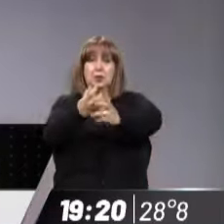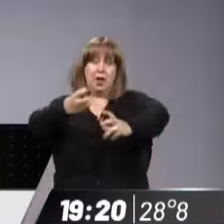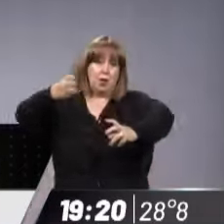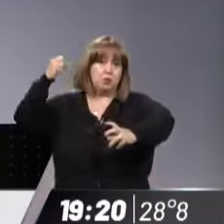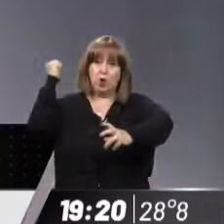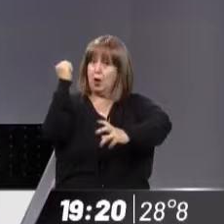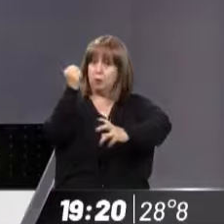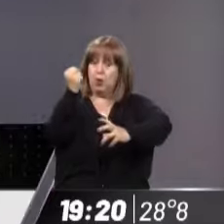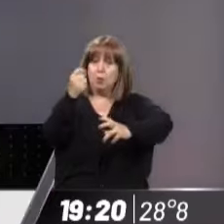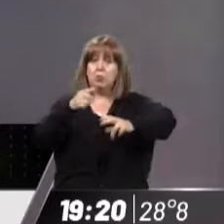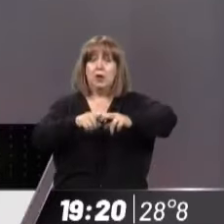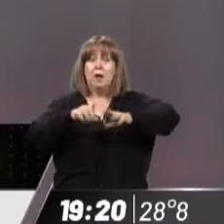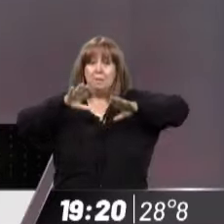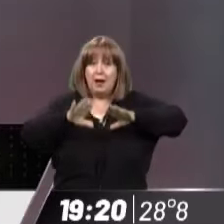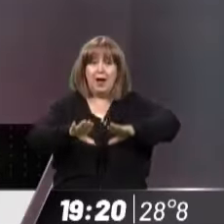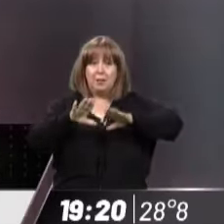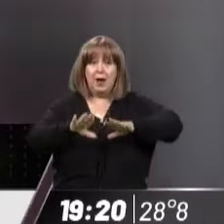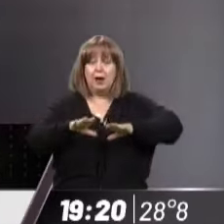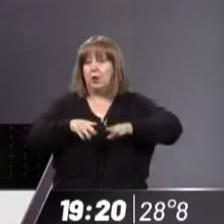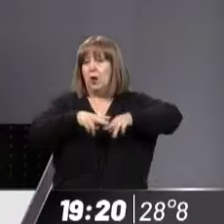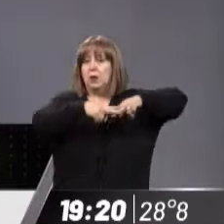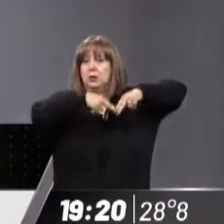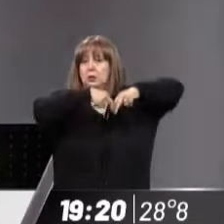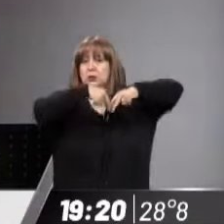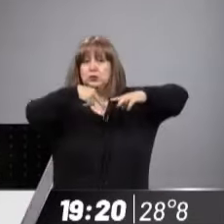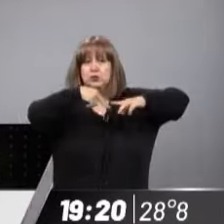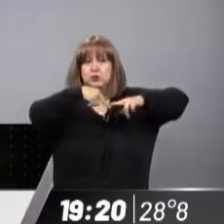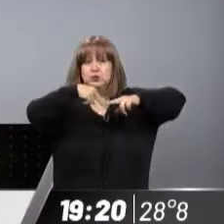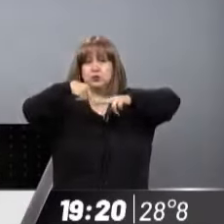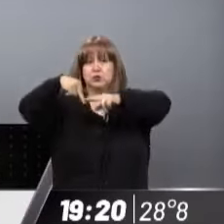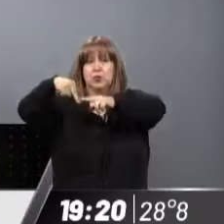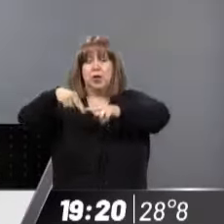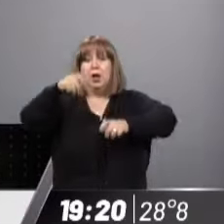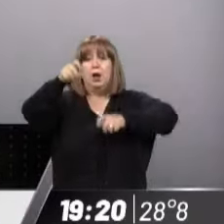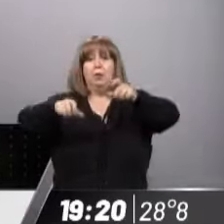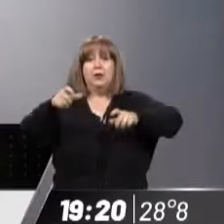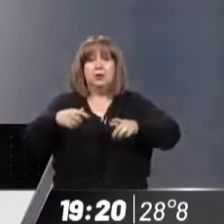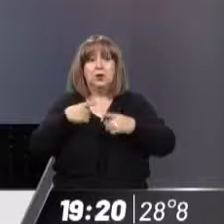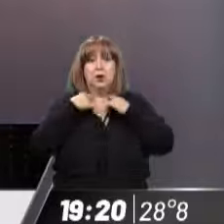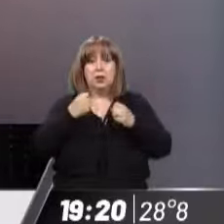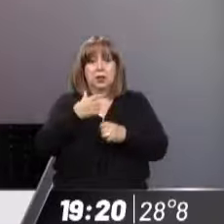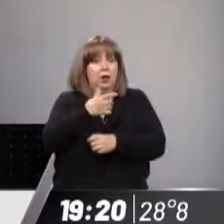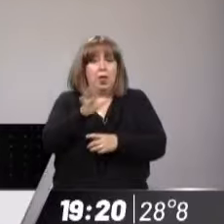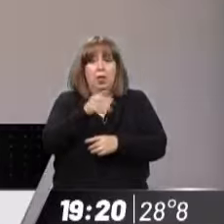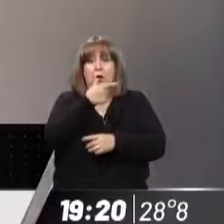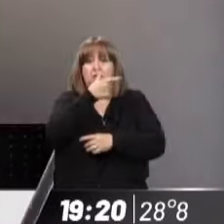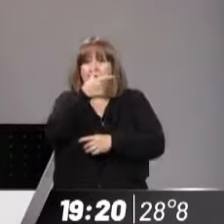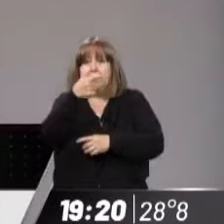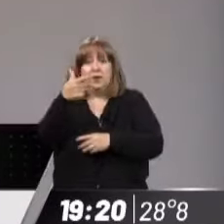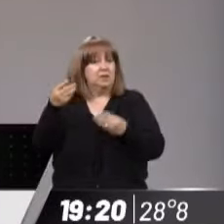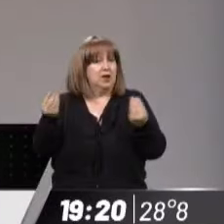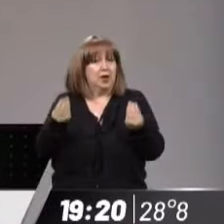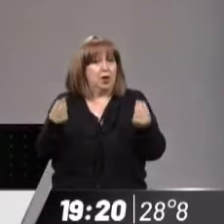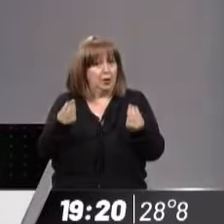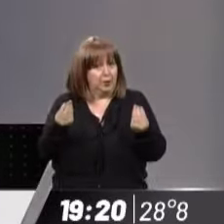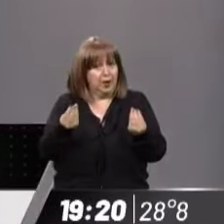de bronca, ¿no? De bronca, además para que se detenga, ¿no? Mira, y toda la gente filmando, digo, también la actitud de